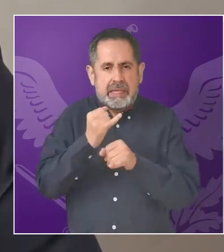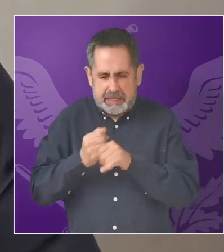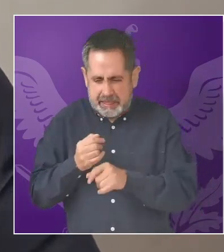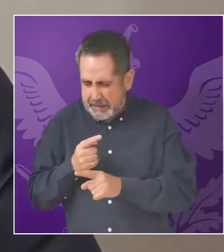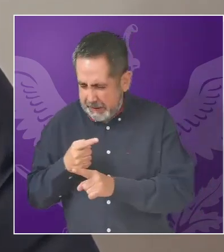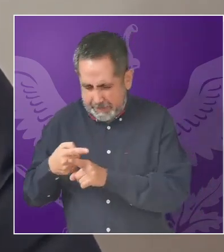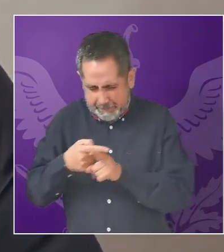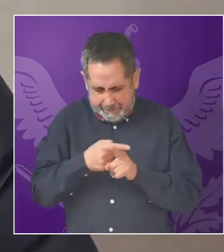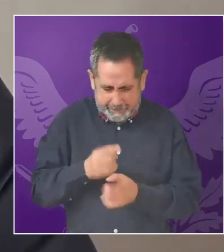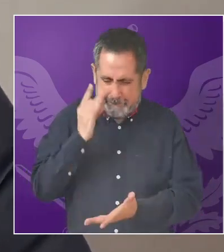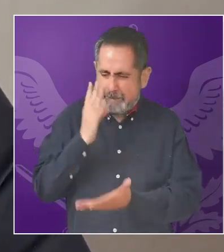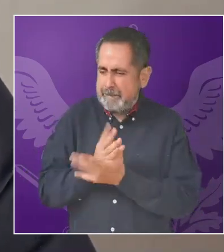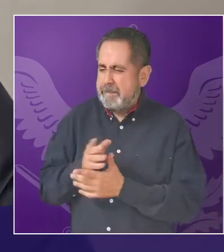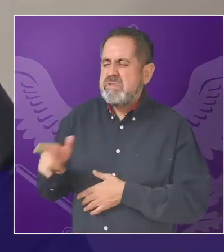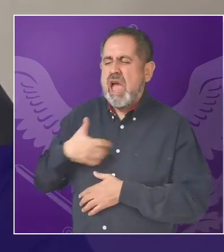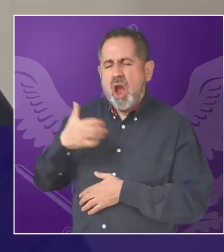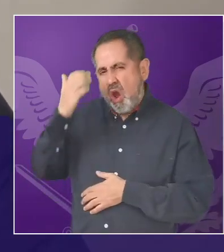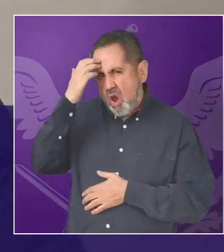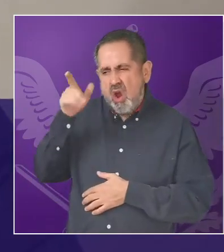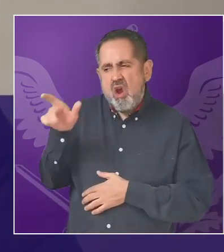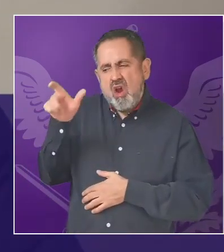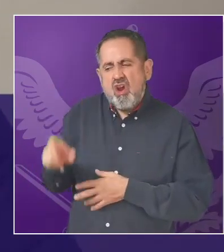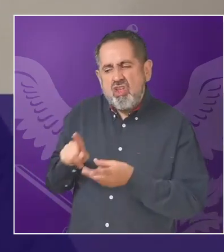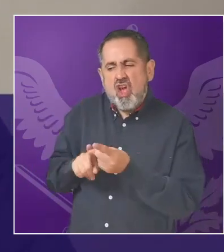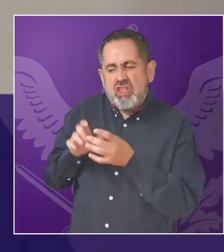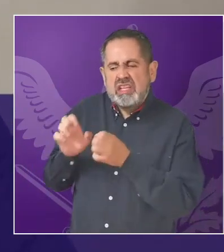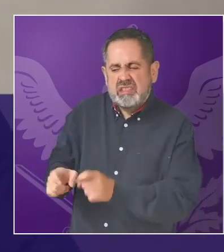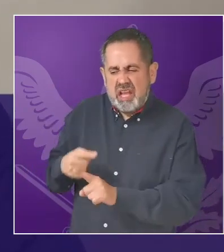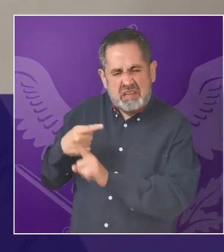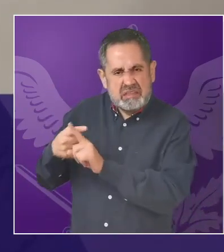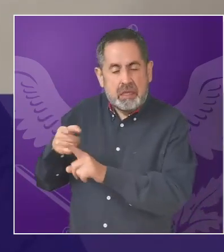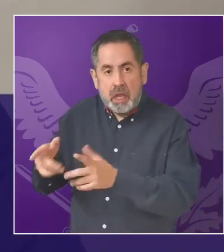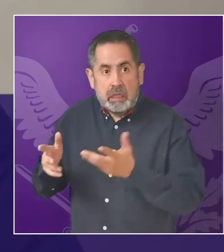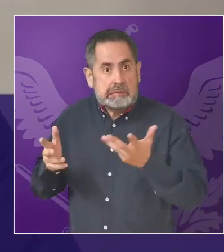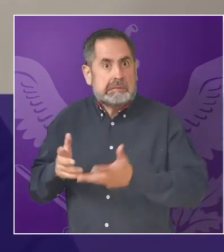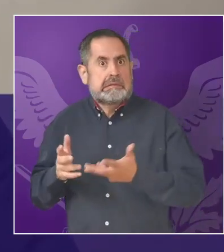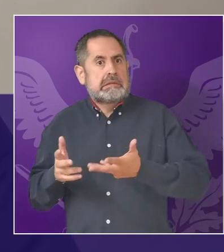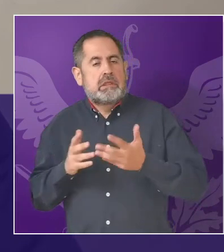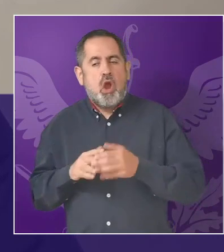Alguien te manda tu propia ubicación por internet o